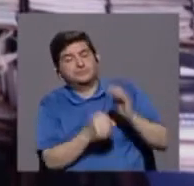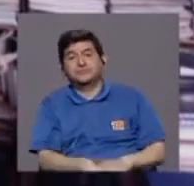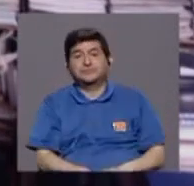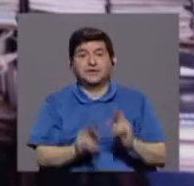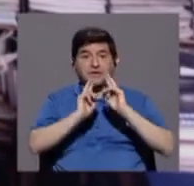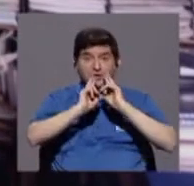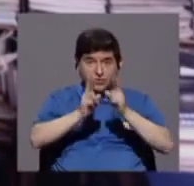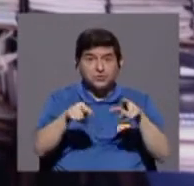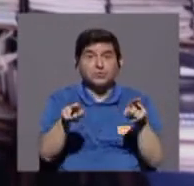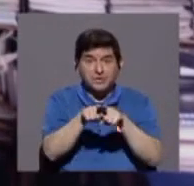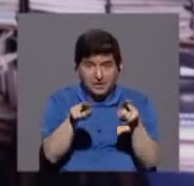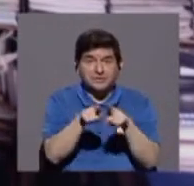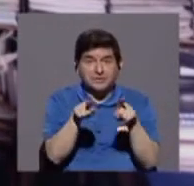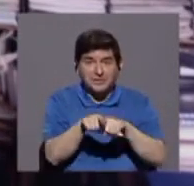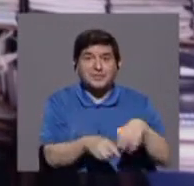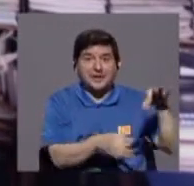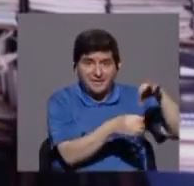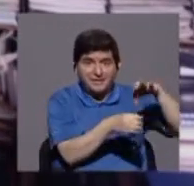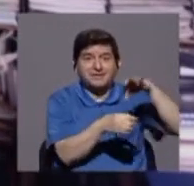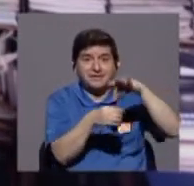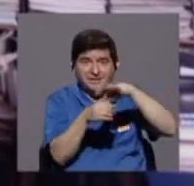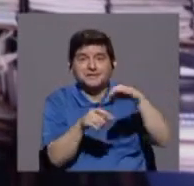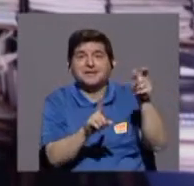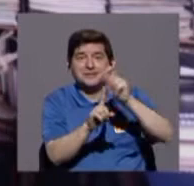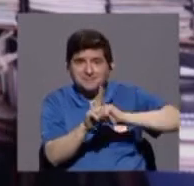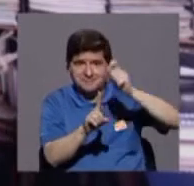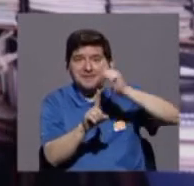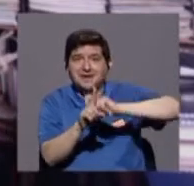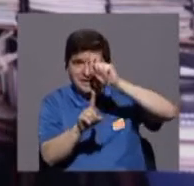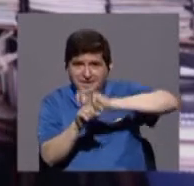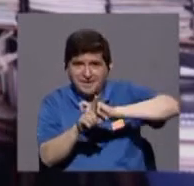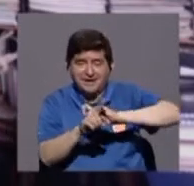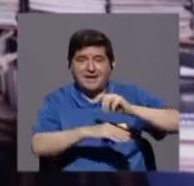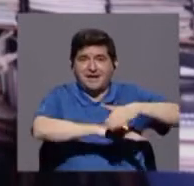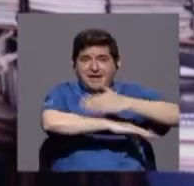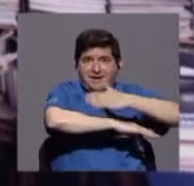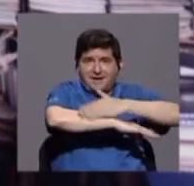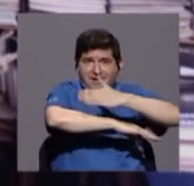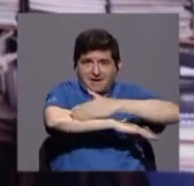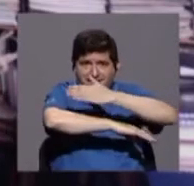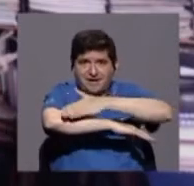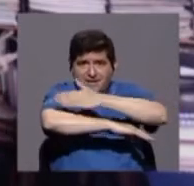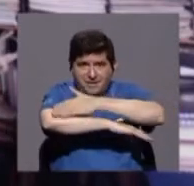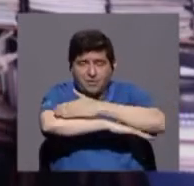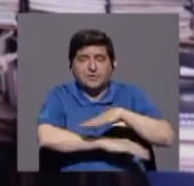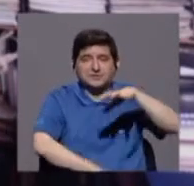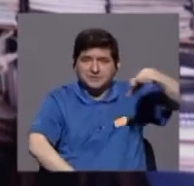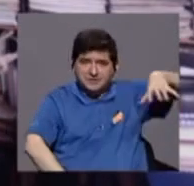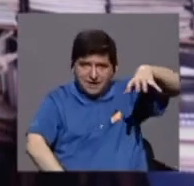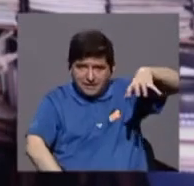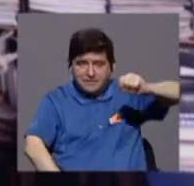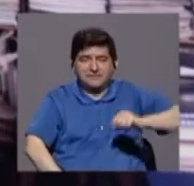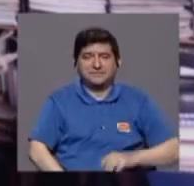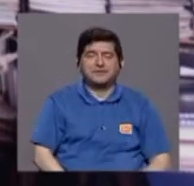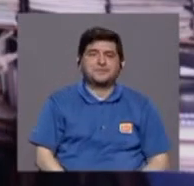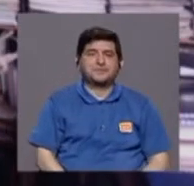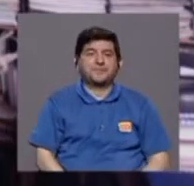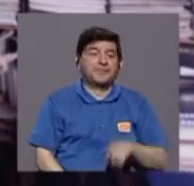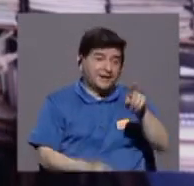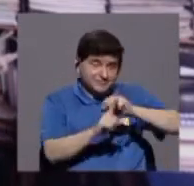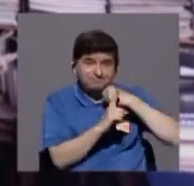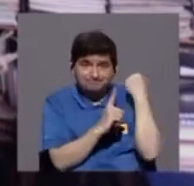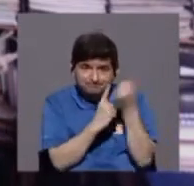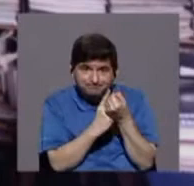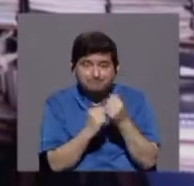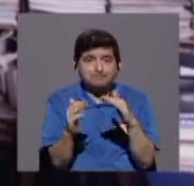derivado naturalmente también las plantaciones bananeras en la costa del Caribe. En medio de todo esto,